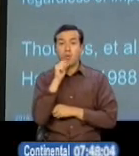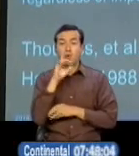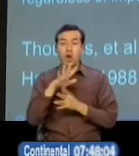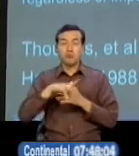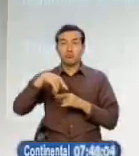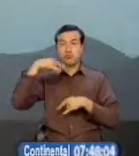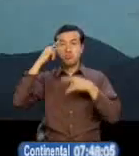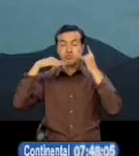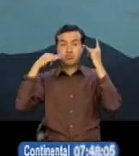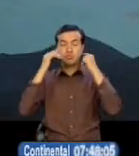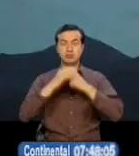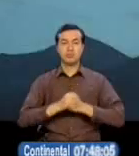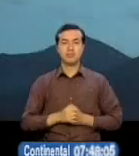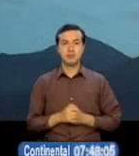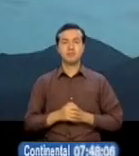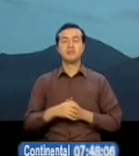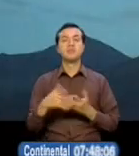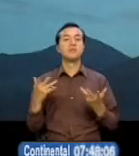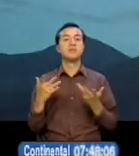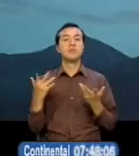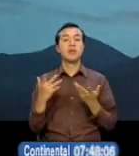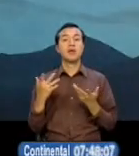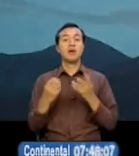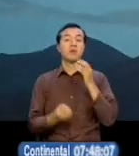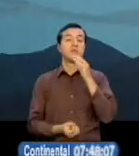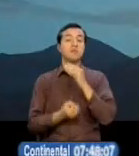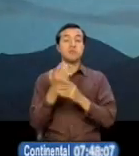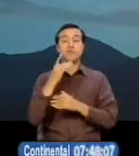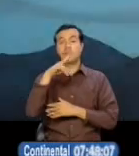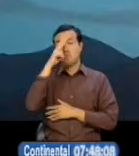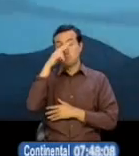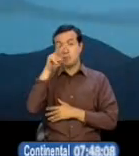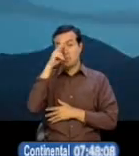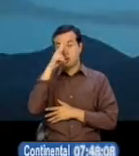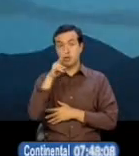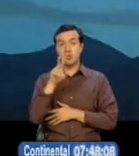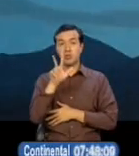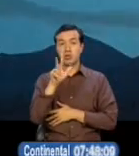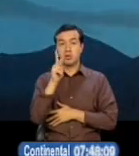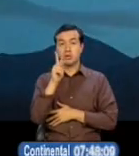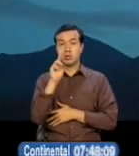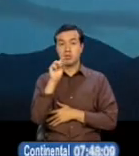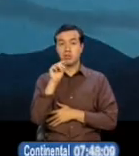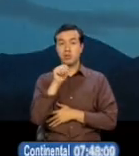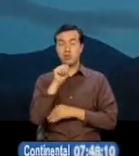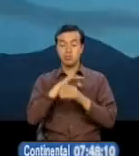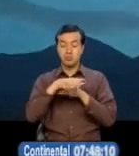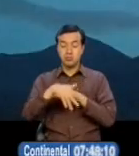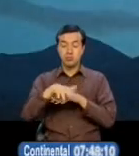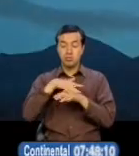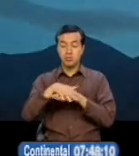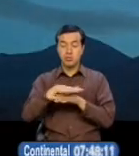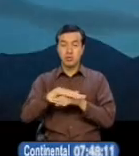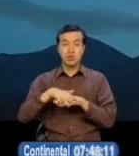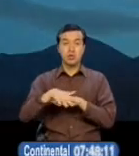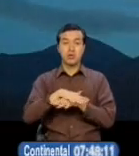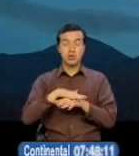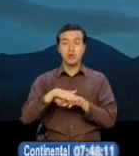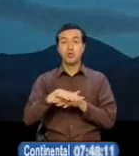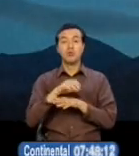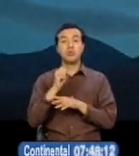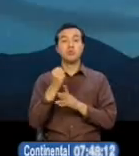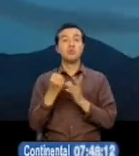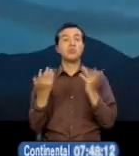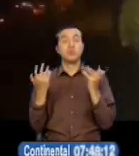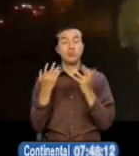evapora. En México, el volcán Colima expulsó gases de más de 3 kilómetros y derramó lava de medio kilómetro por las laderas del sur, lo